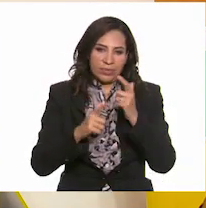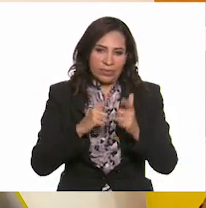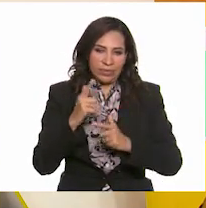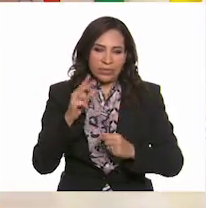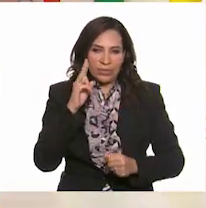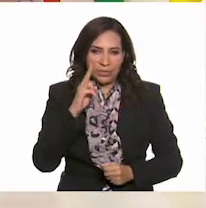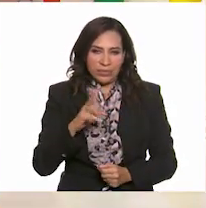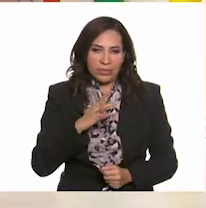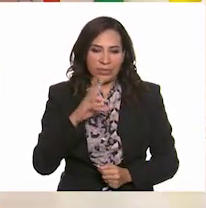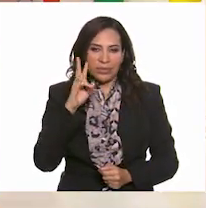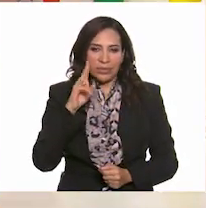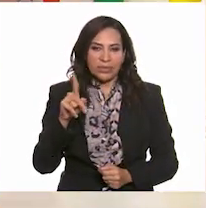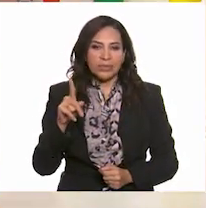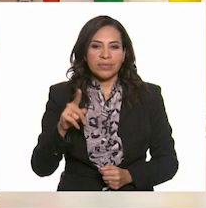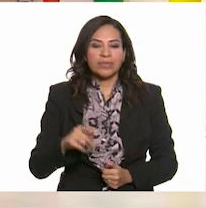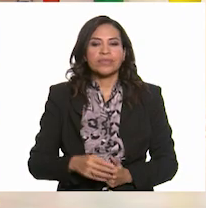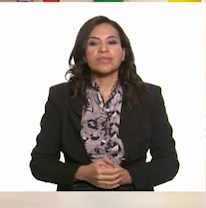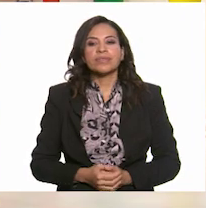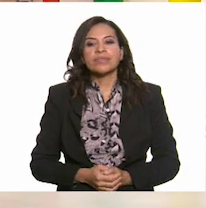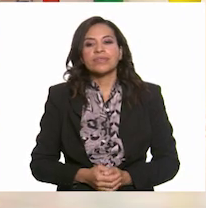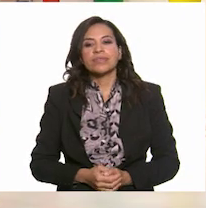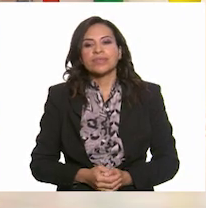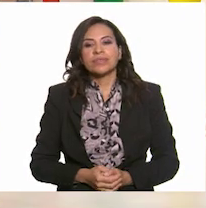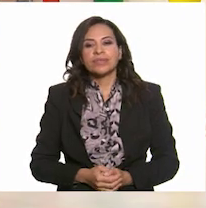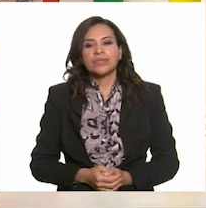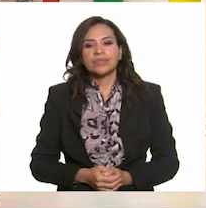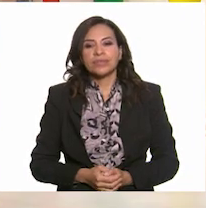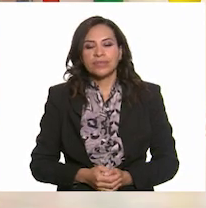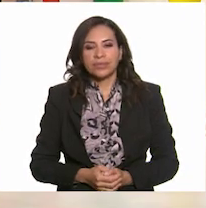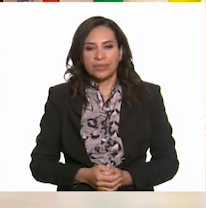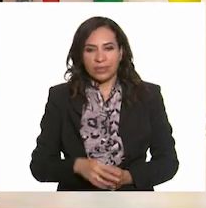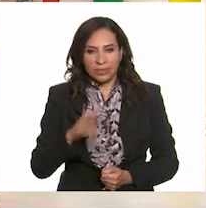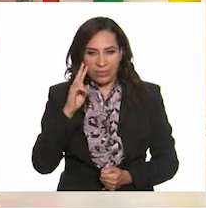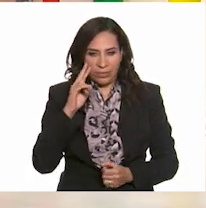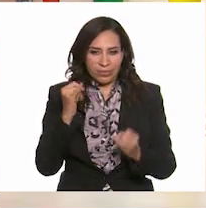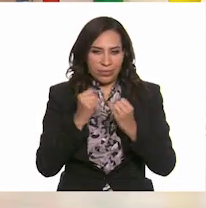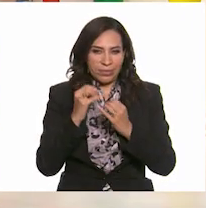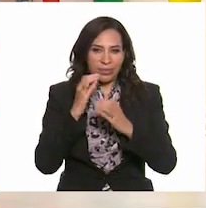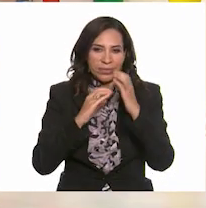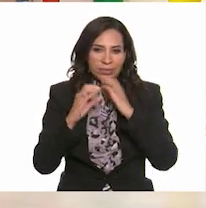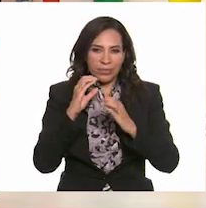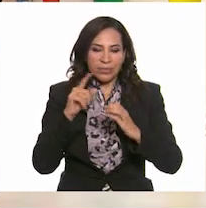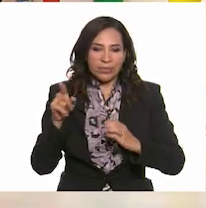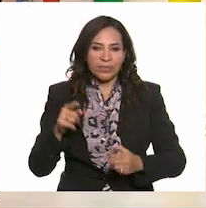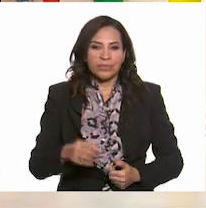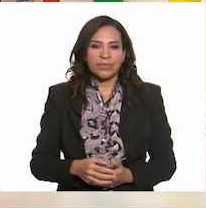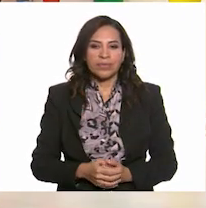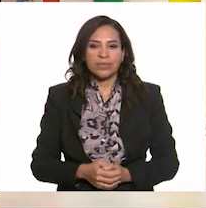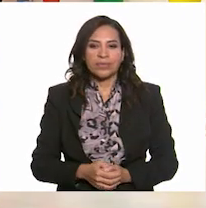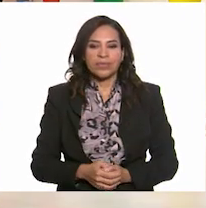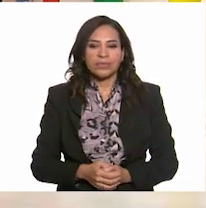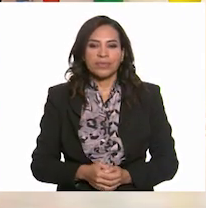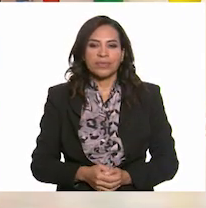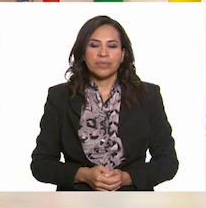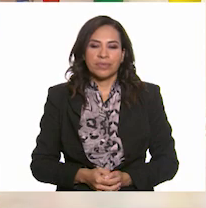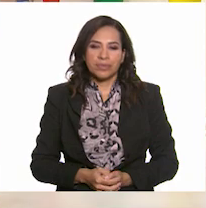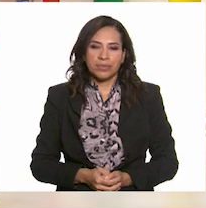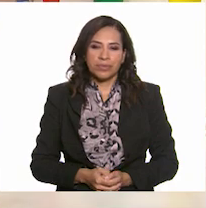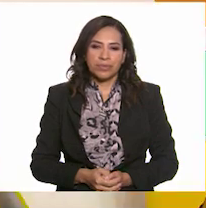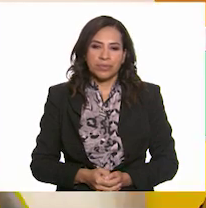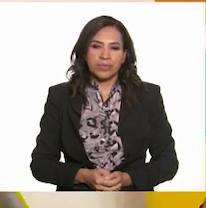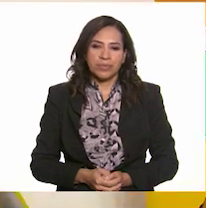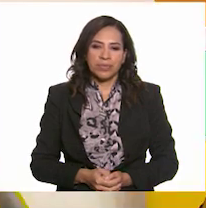Sí. Acitrón de un fandango, sango, sango, sabaré, sabaré que